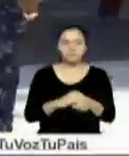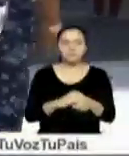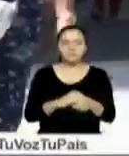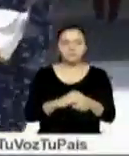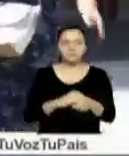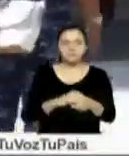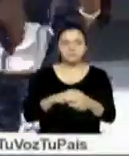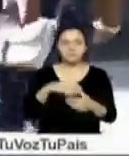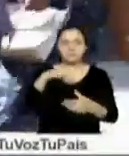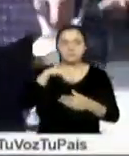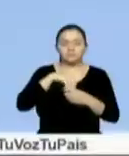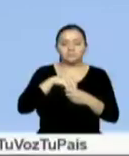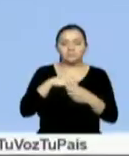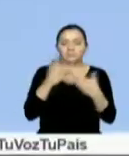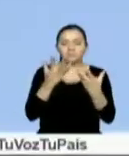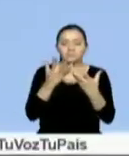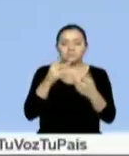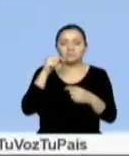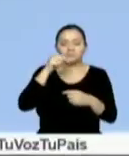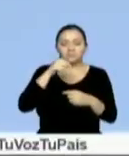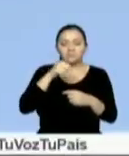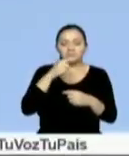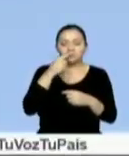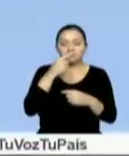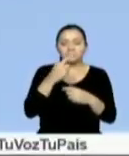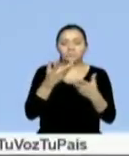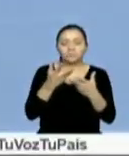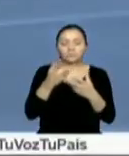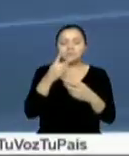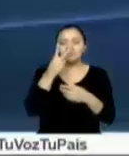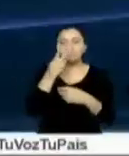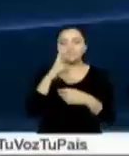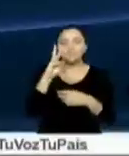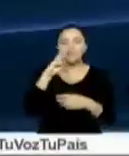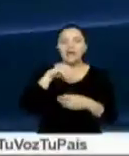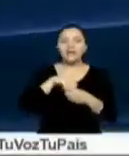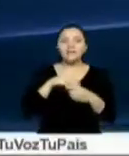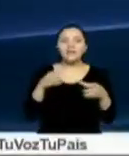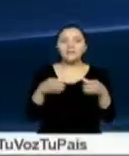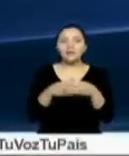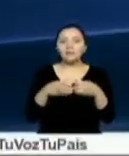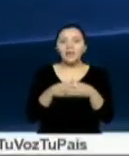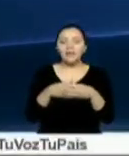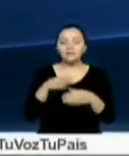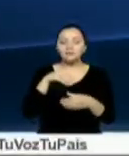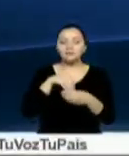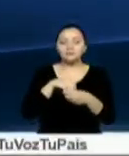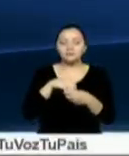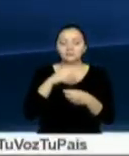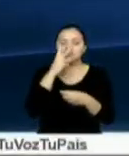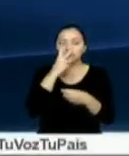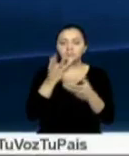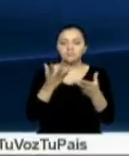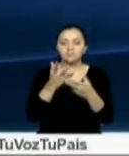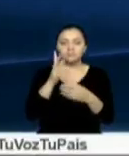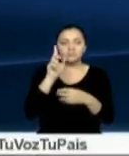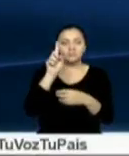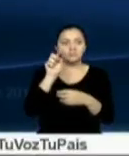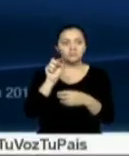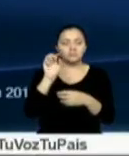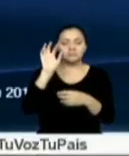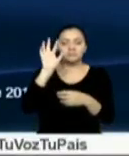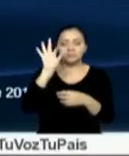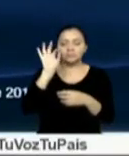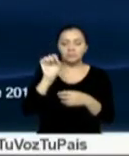1,00000 personas según el oficial indec de estadísticas y censos es decir creció a 9.3